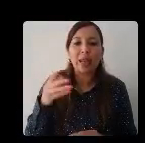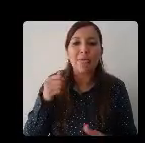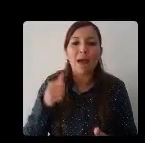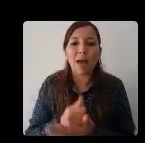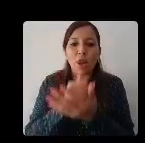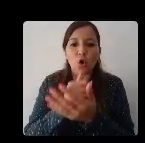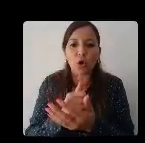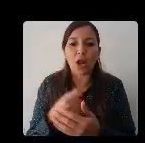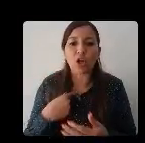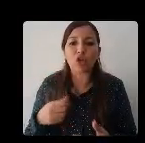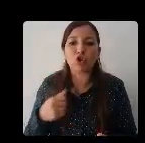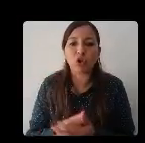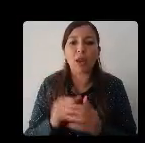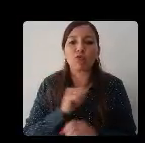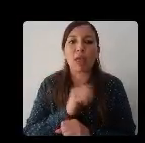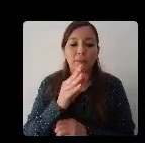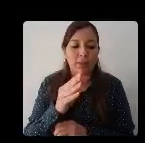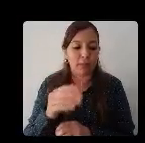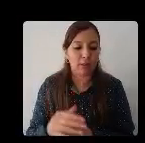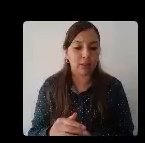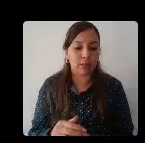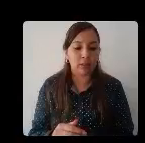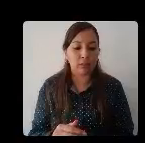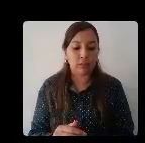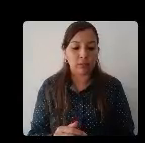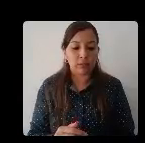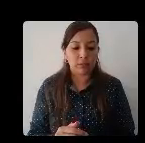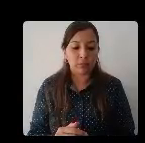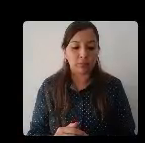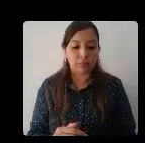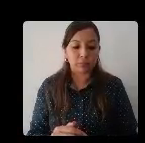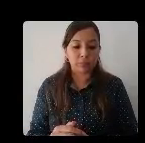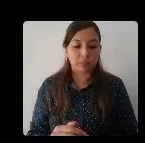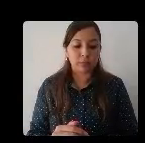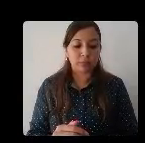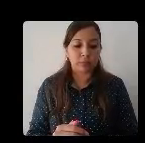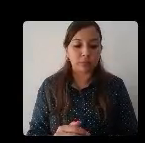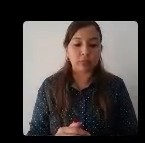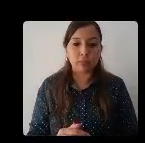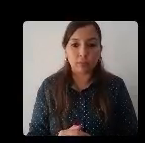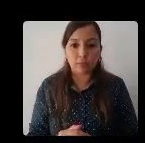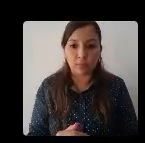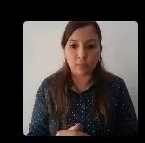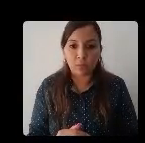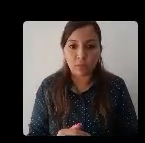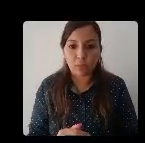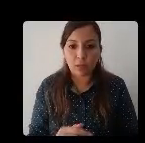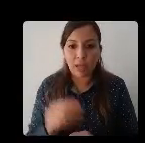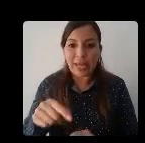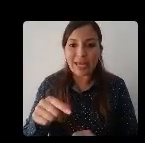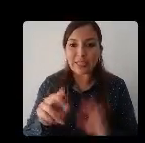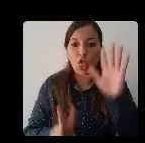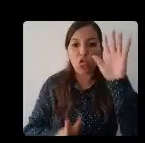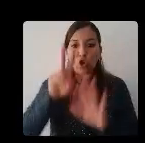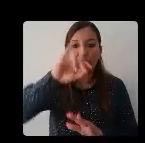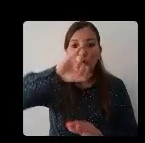Clara, y ya desde entonces ustedes habían recibido varios visitantes, ¿no? Que también era un poco el interés que despertaba